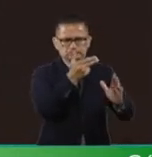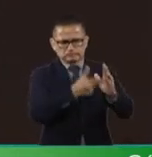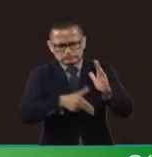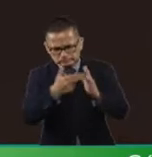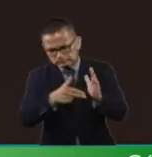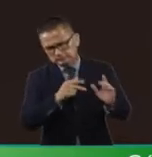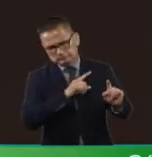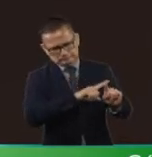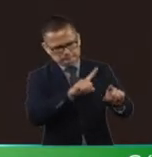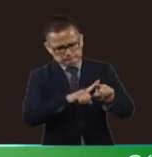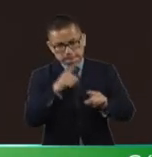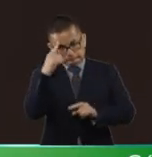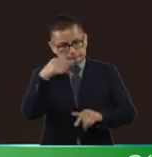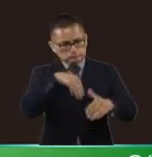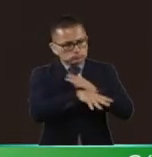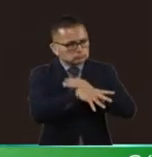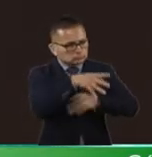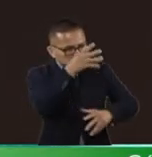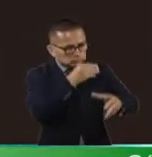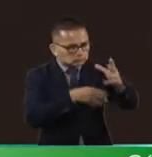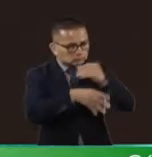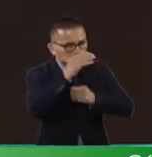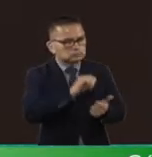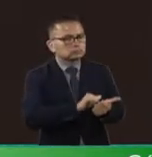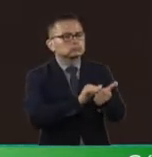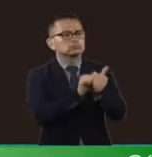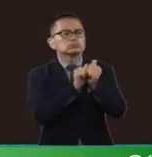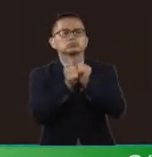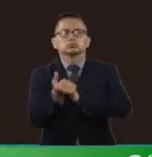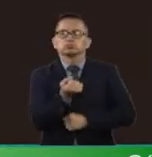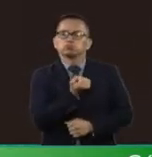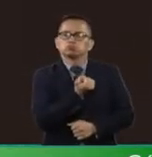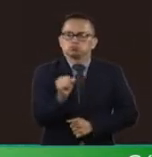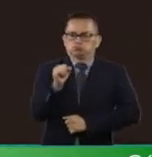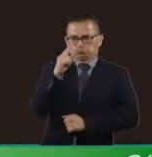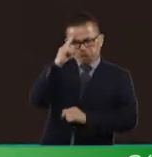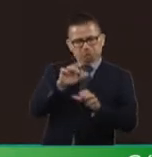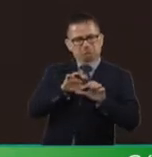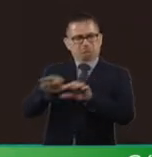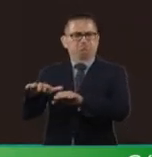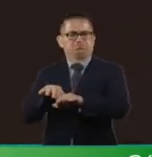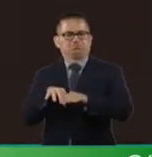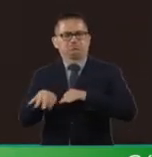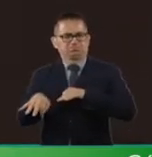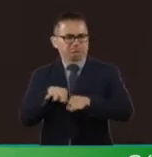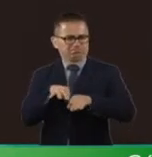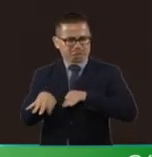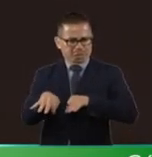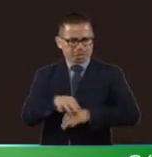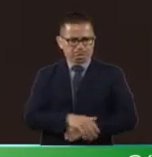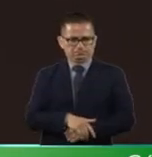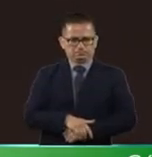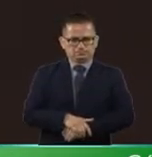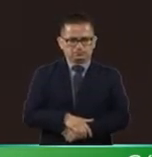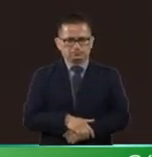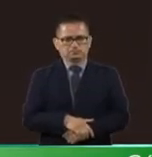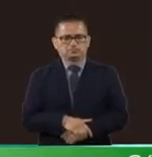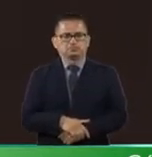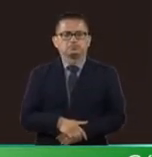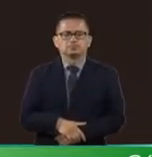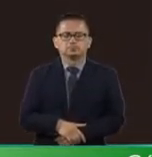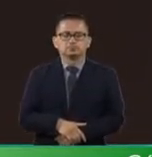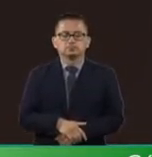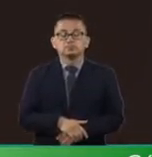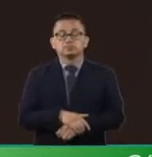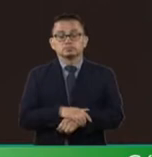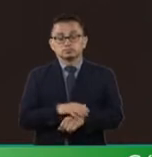permita desarrollar las habilidades y competencias necesarias para incorporarse al mercado laboral. En este contexto,